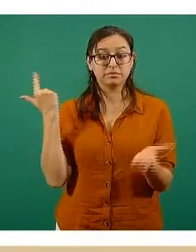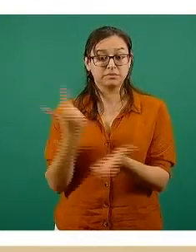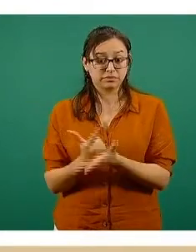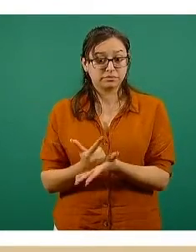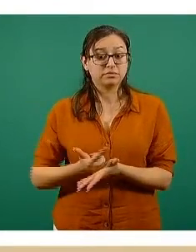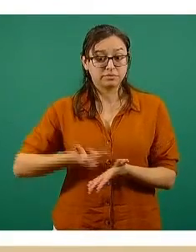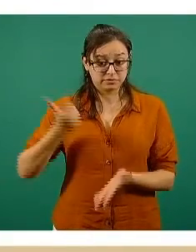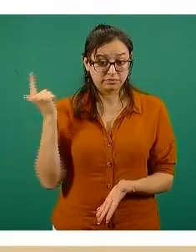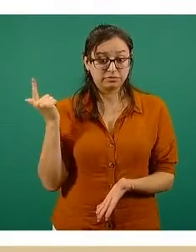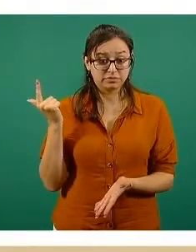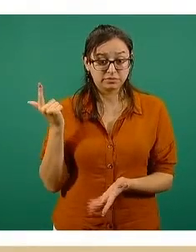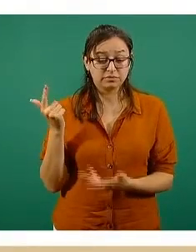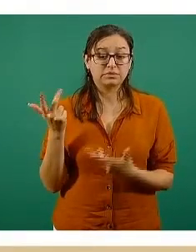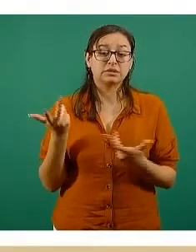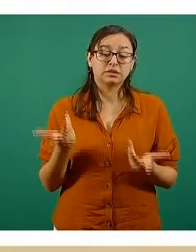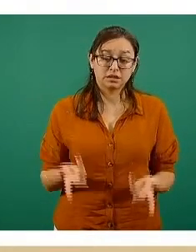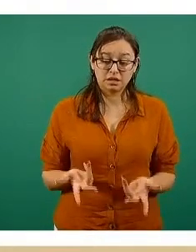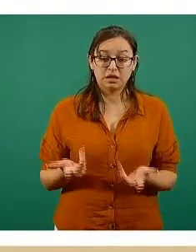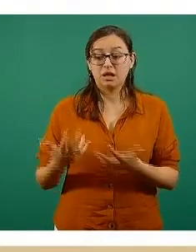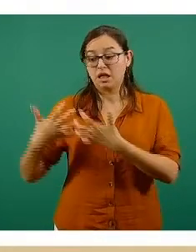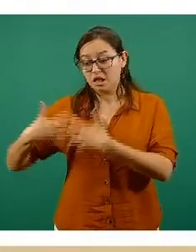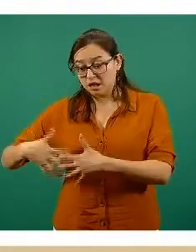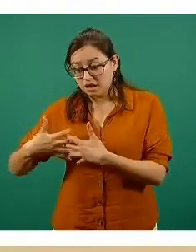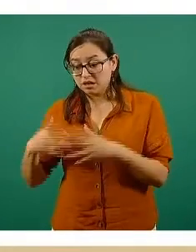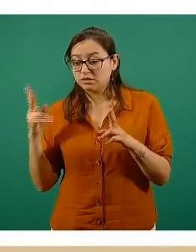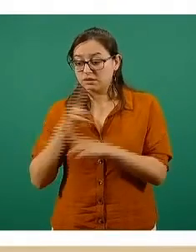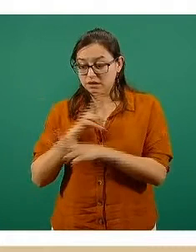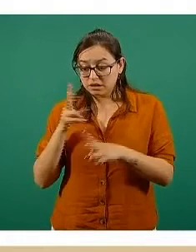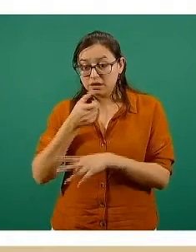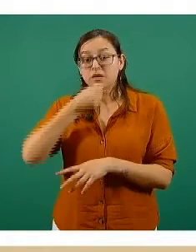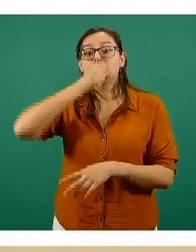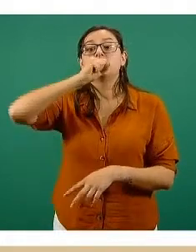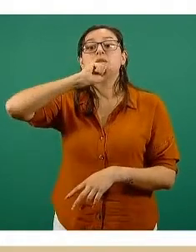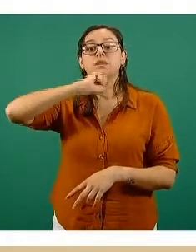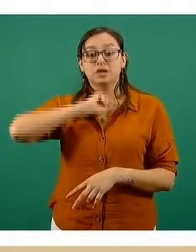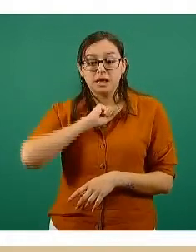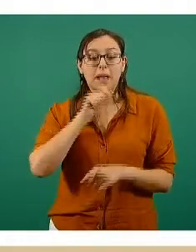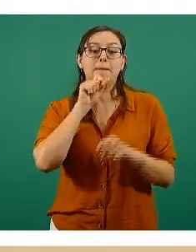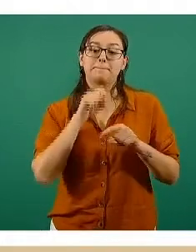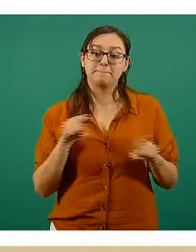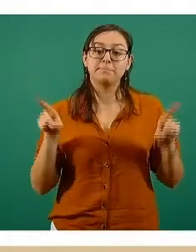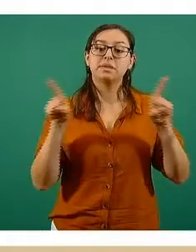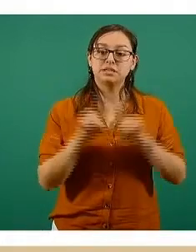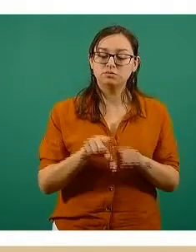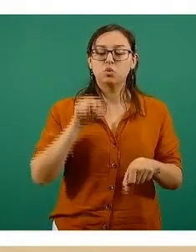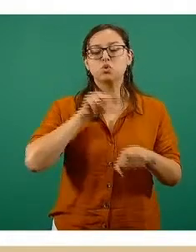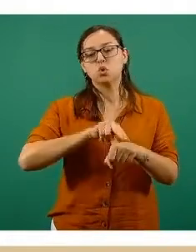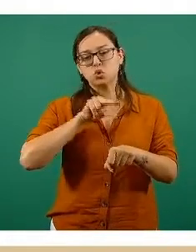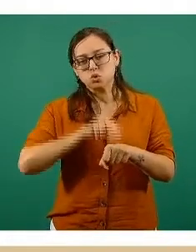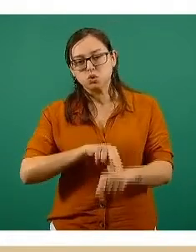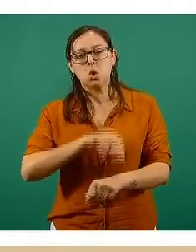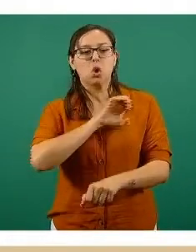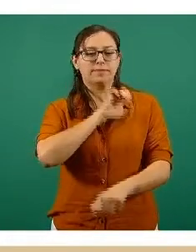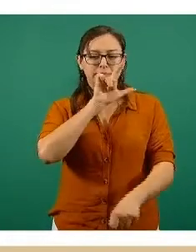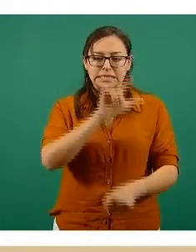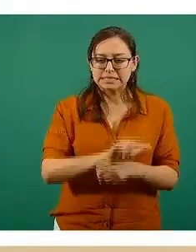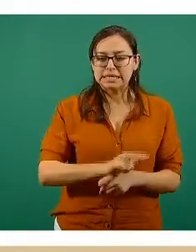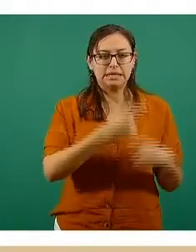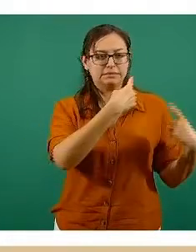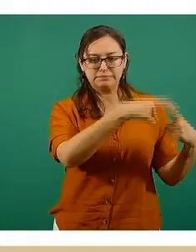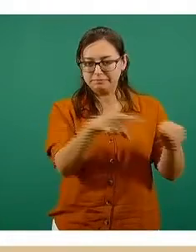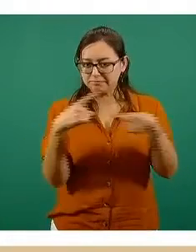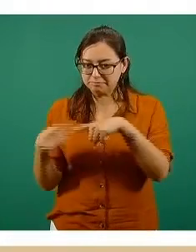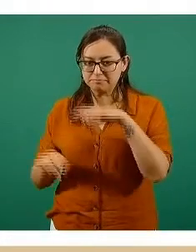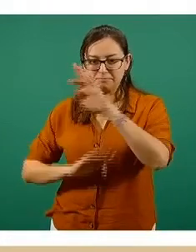Son camas que, además del ventilador, también tienen al personal y los insumos que se requieren para la atención de este tipo